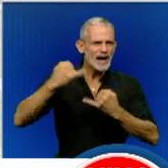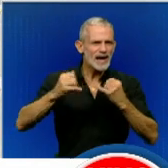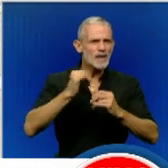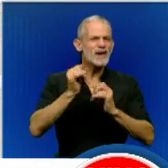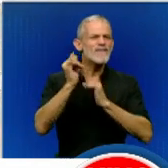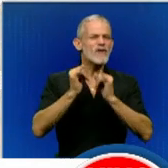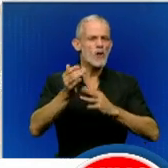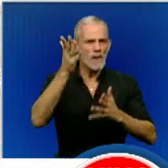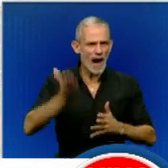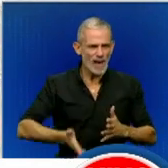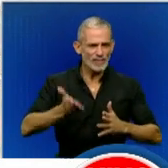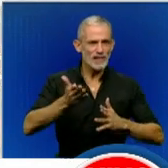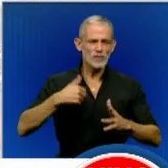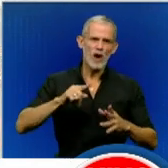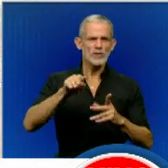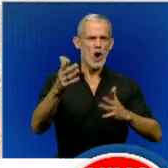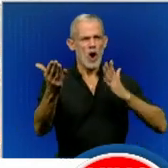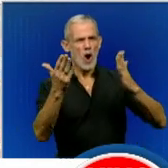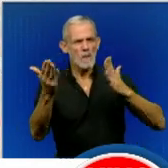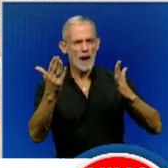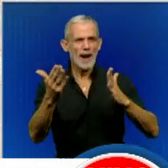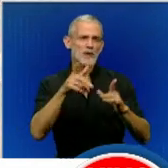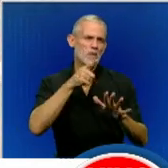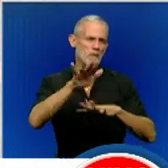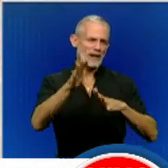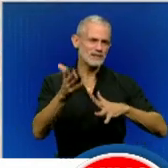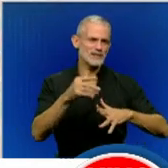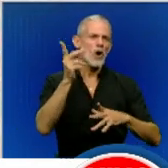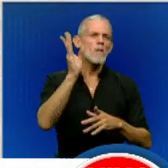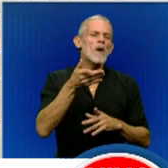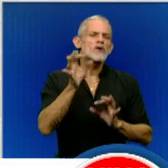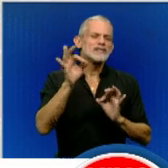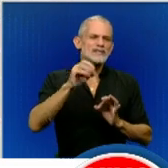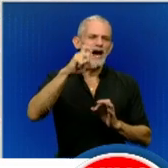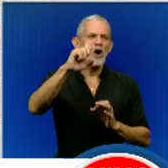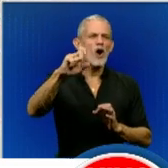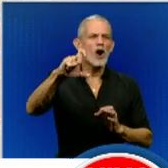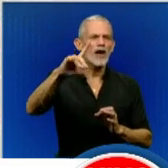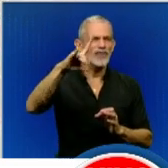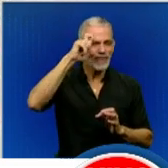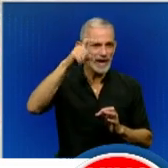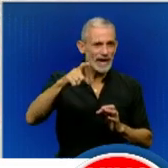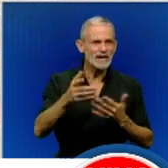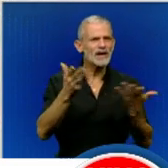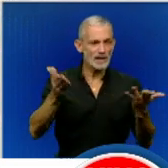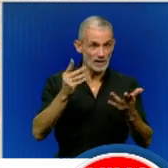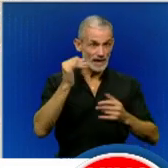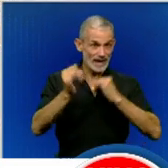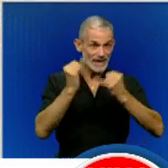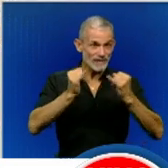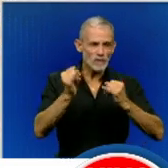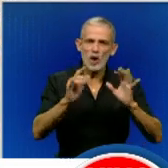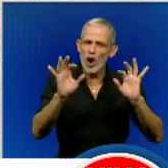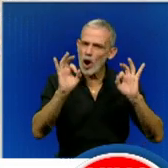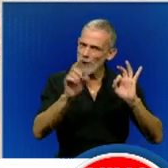que estamos así comparándonos con las tasas que cobra el lo que es lo que quiero decían que la información no es